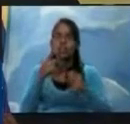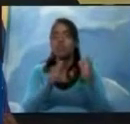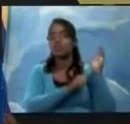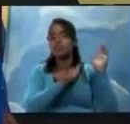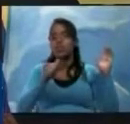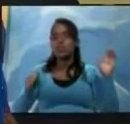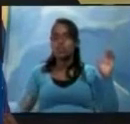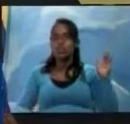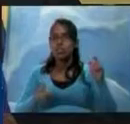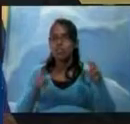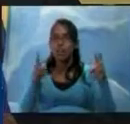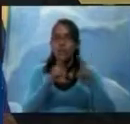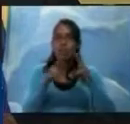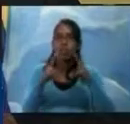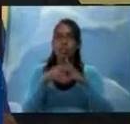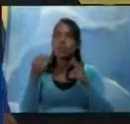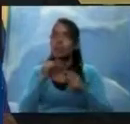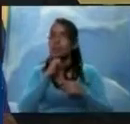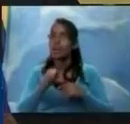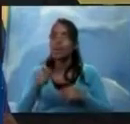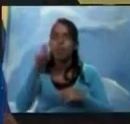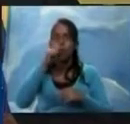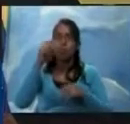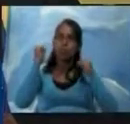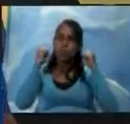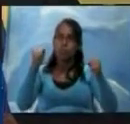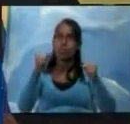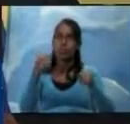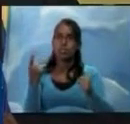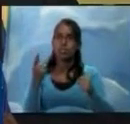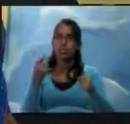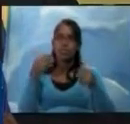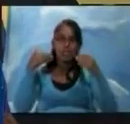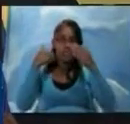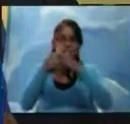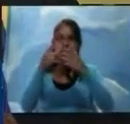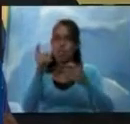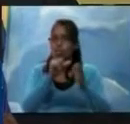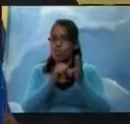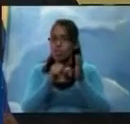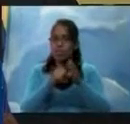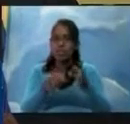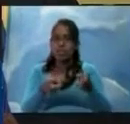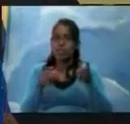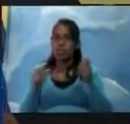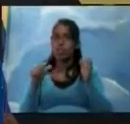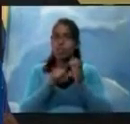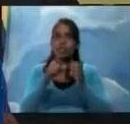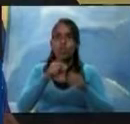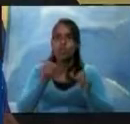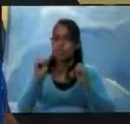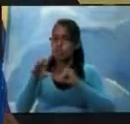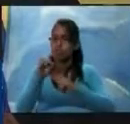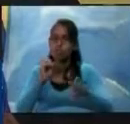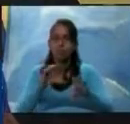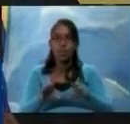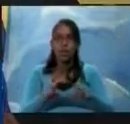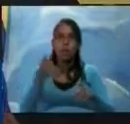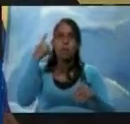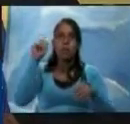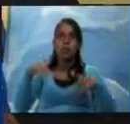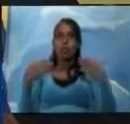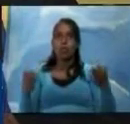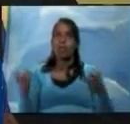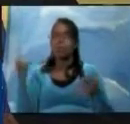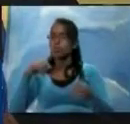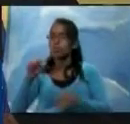te conocía, que eres hombre duro, que siegas donde no sembraste, recoges donde no esparciste. Por lo cual